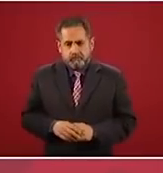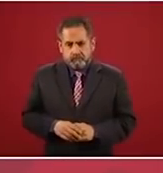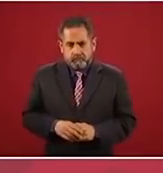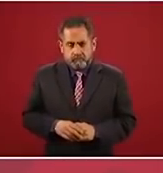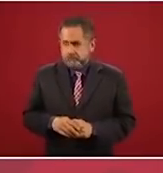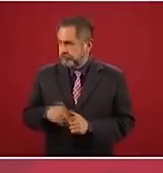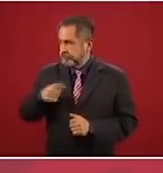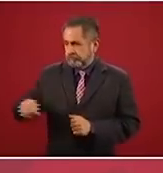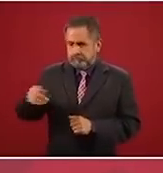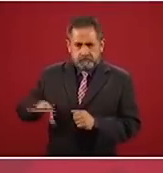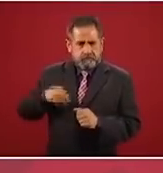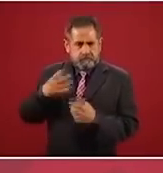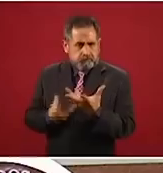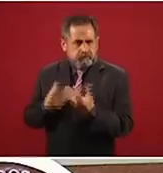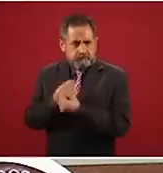sumar